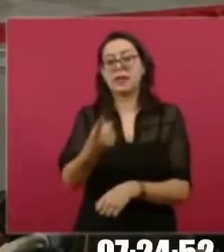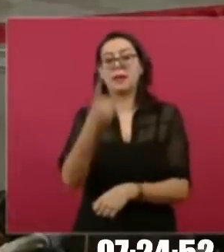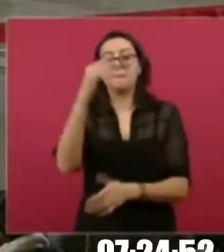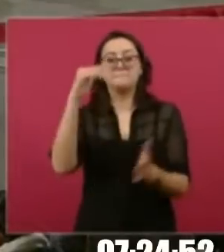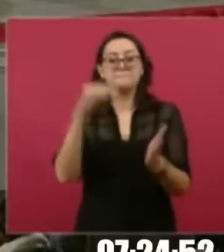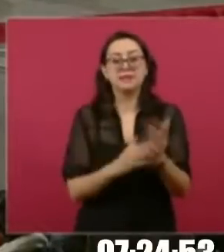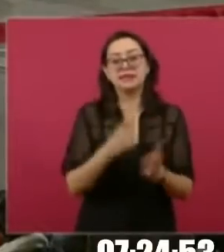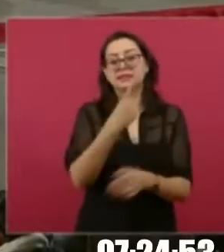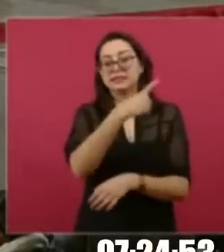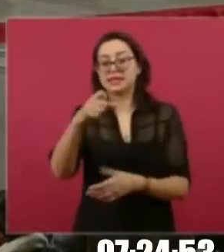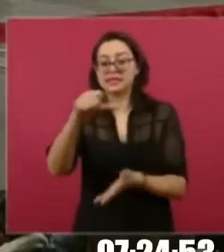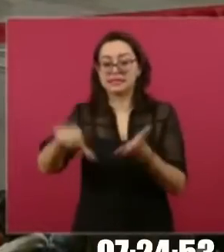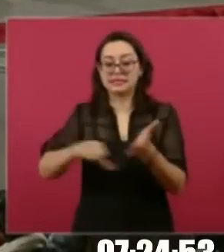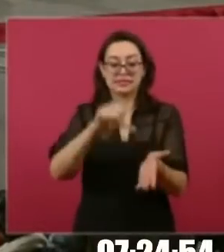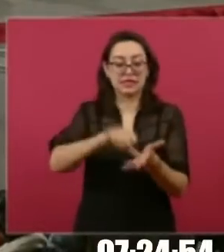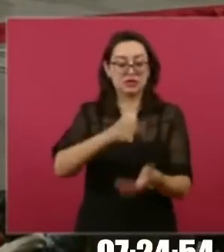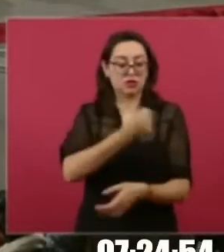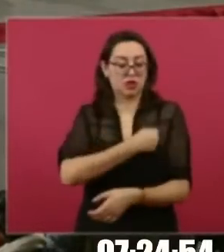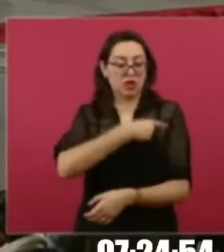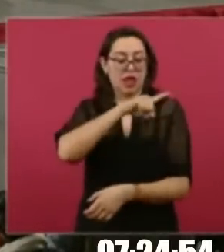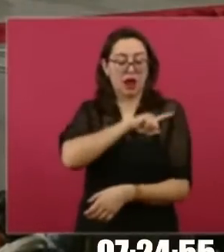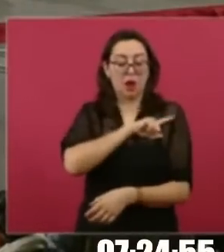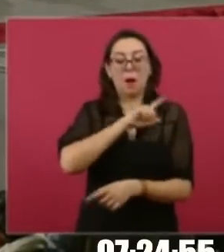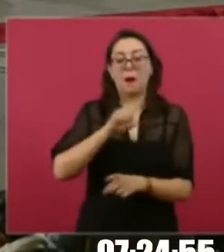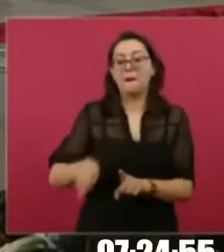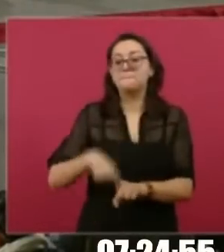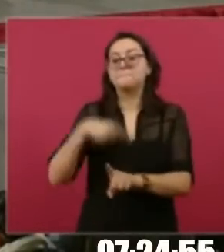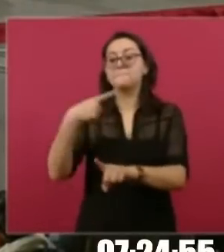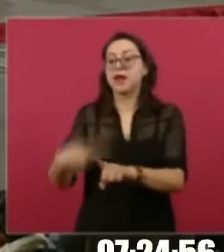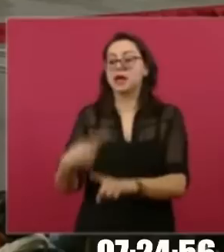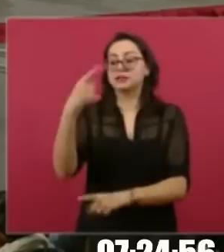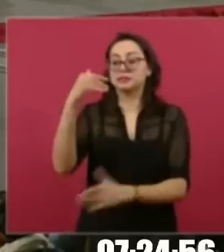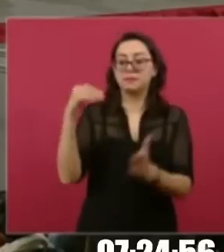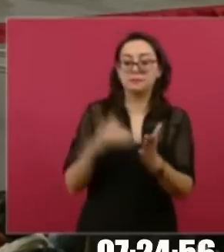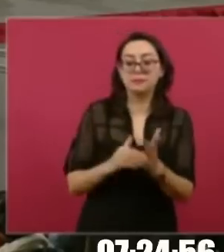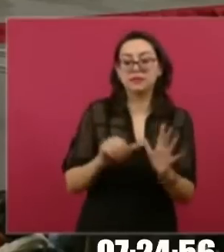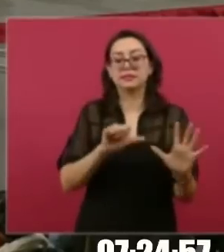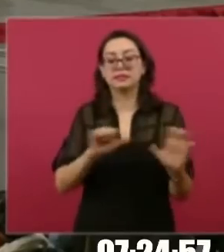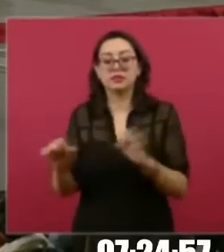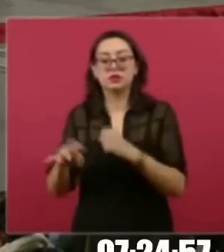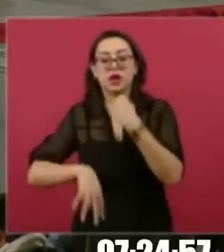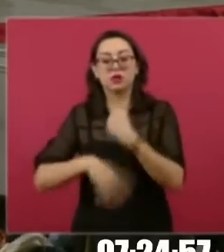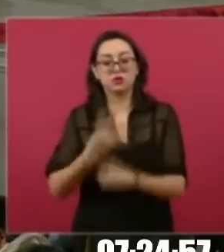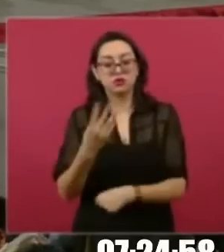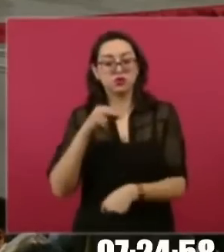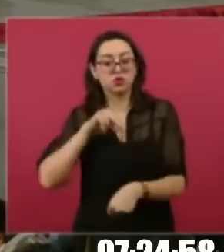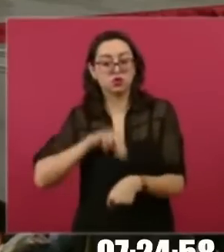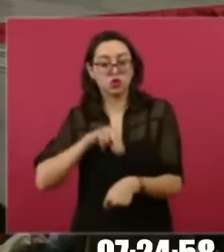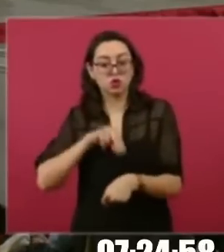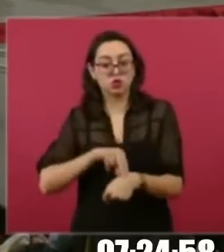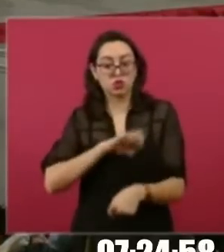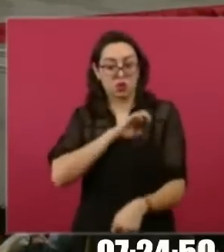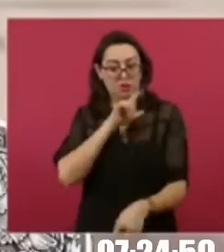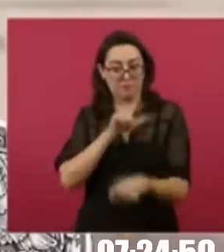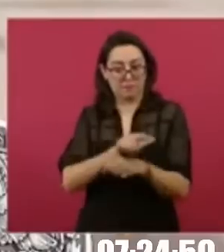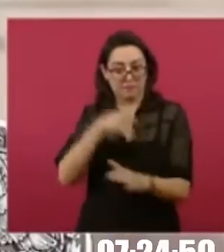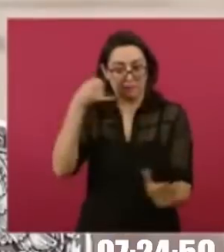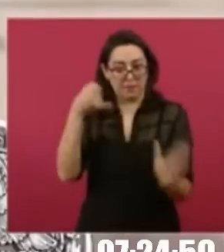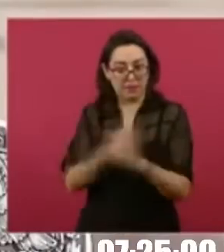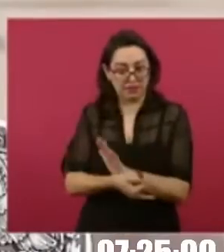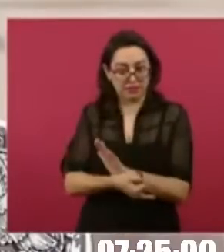se suman además a las contrataciones que ya se han hecho de mil seiscientos catorce médicos especialistas y estoy hablando solo de estos seis